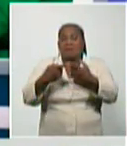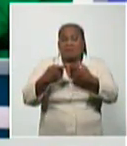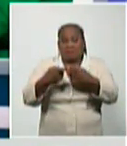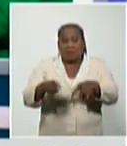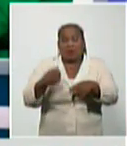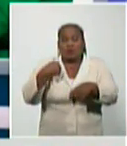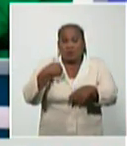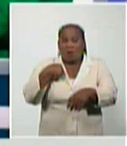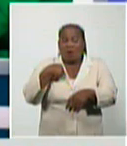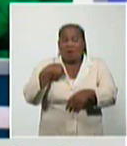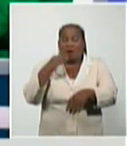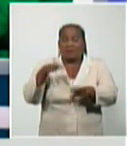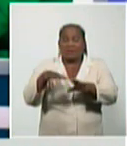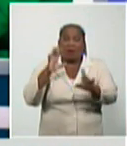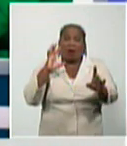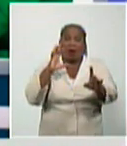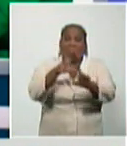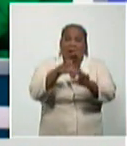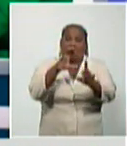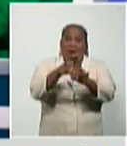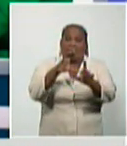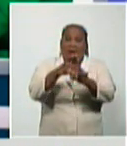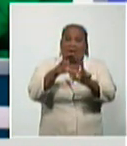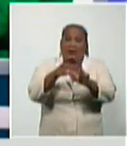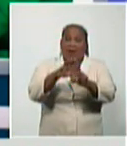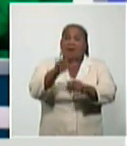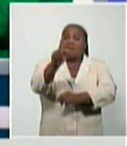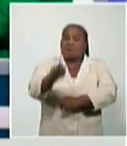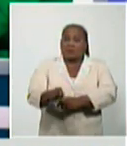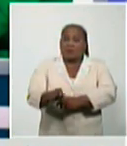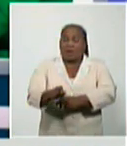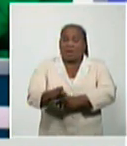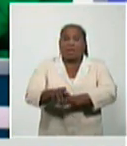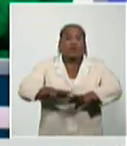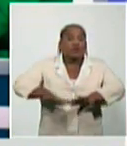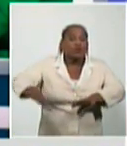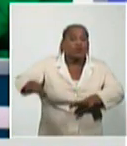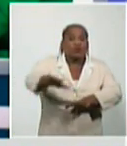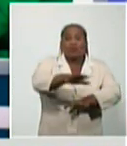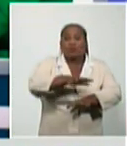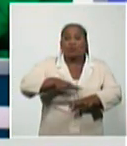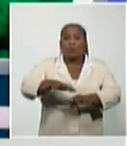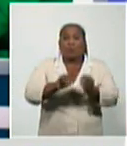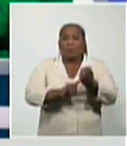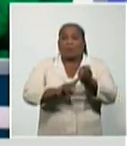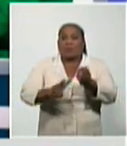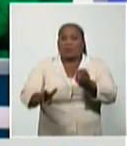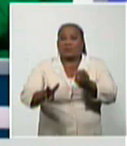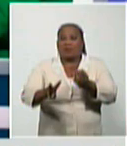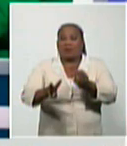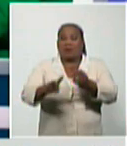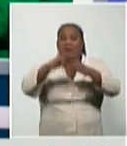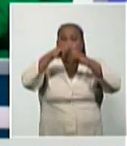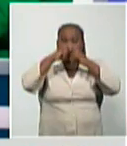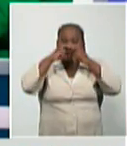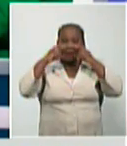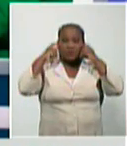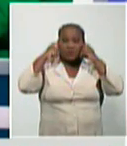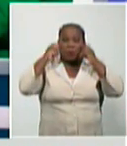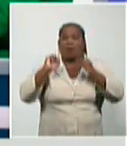atención, en todos los territorios, el nasobuco es una